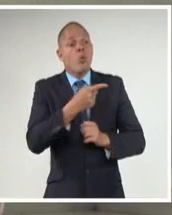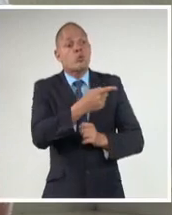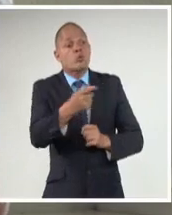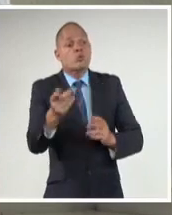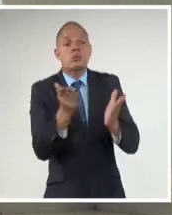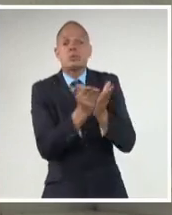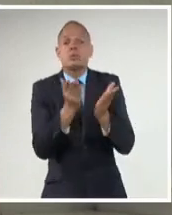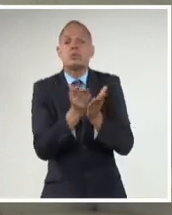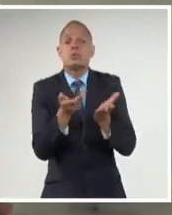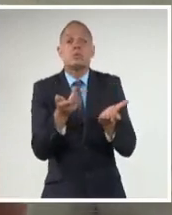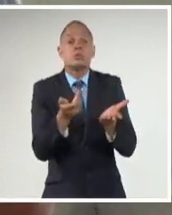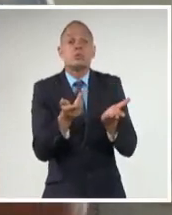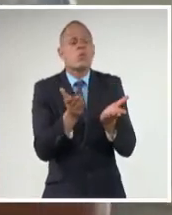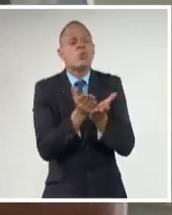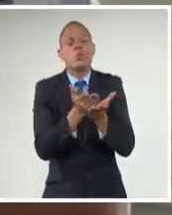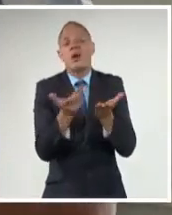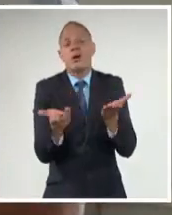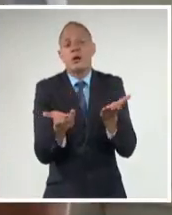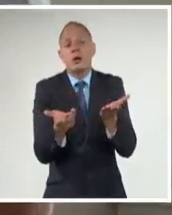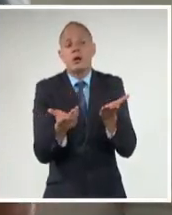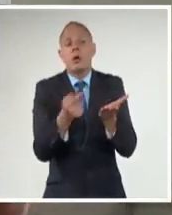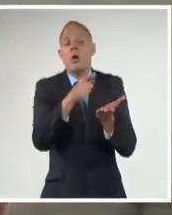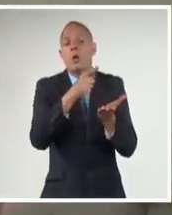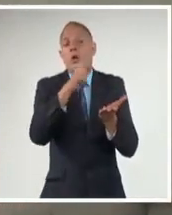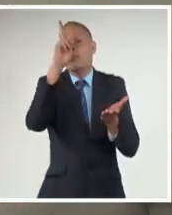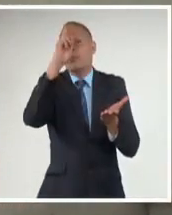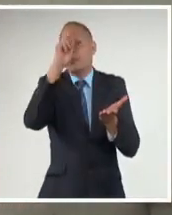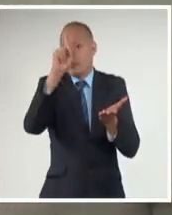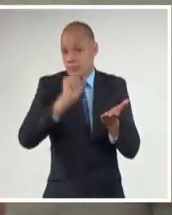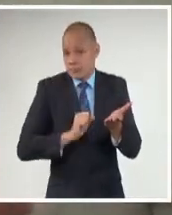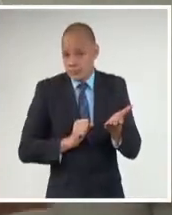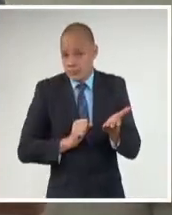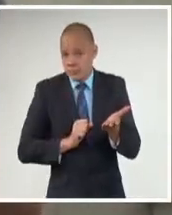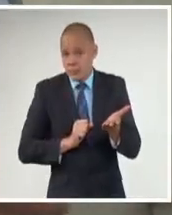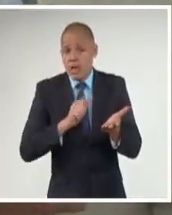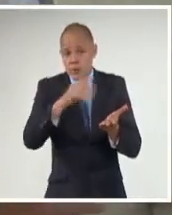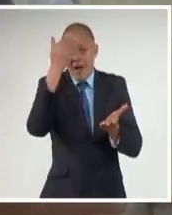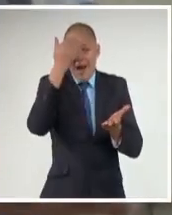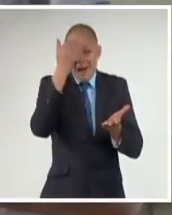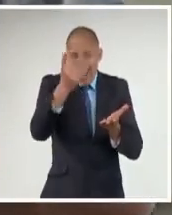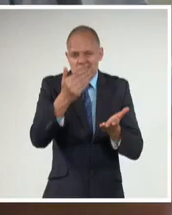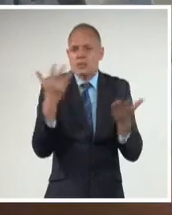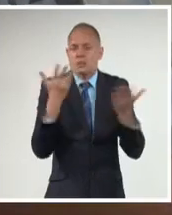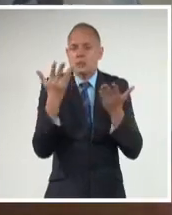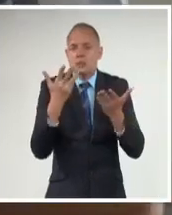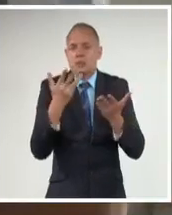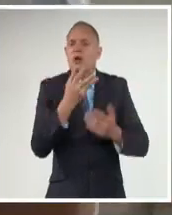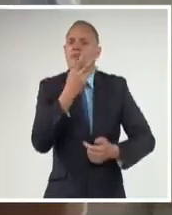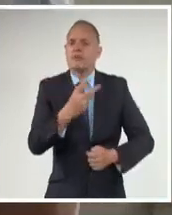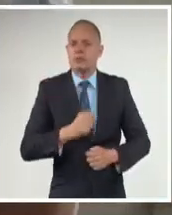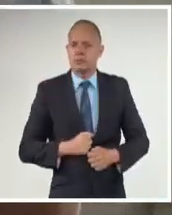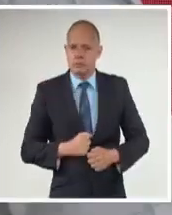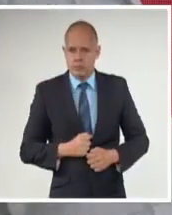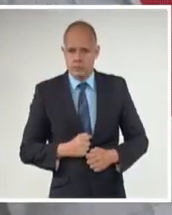estudiantes de ciencias médicas, se preparan como médicos, que fue la otra gran conquista social que Fidel desarrolló en la salud.